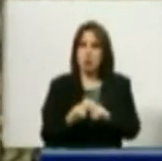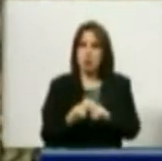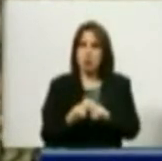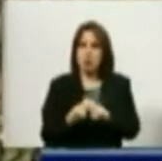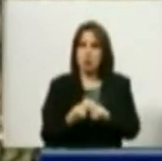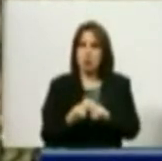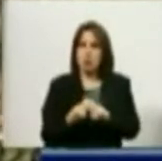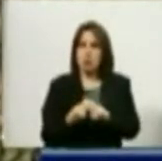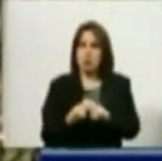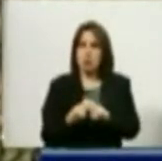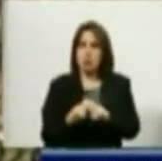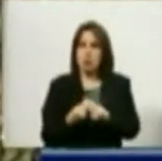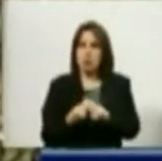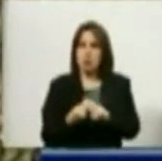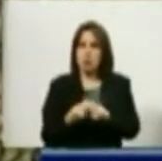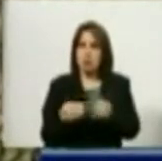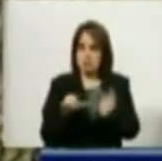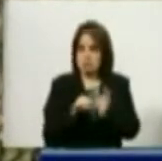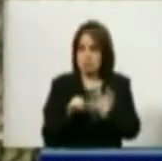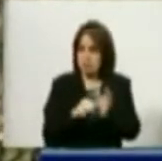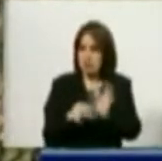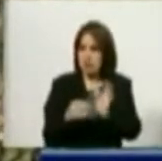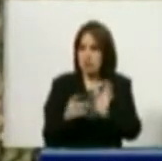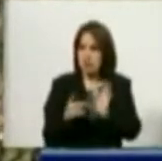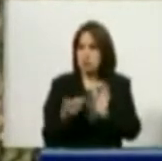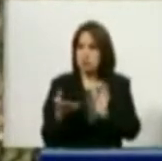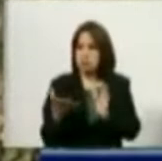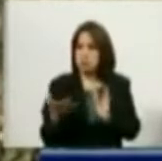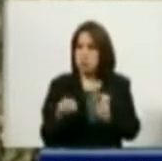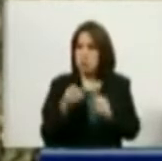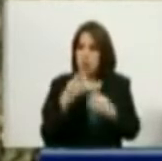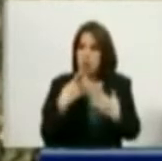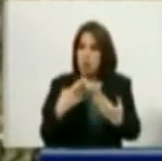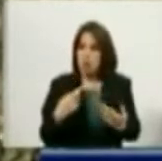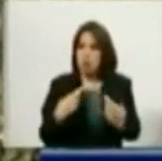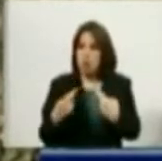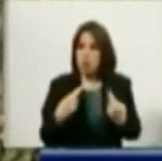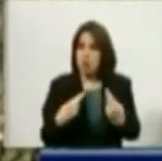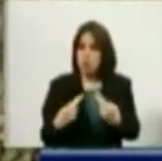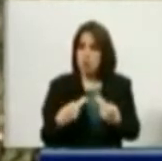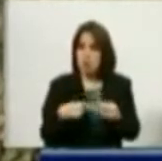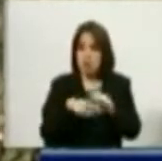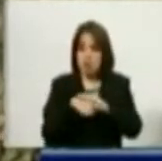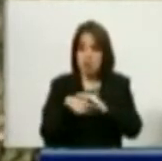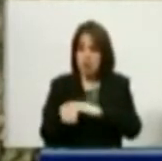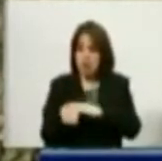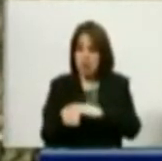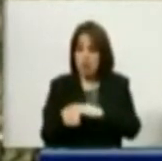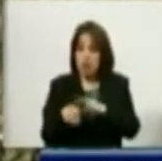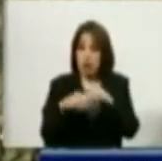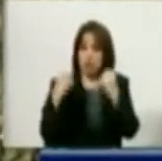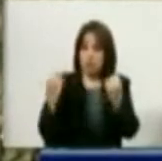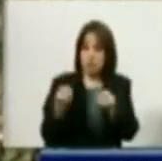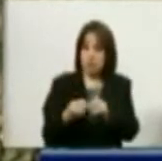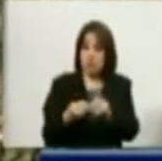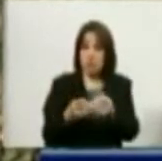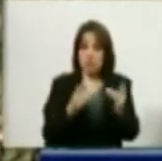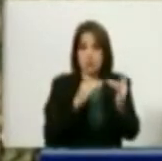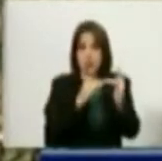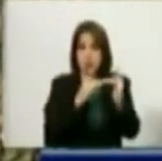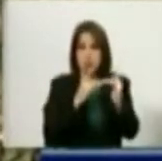cercanía buenas relaciones y ella yo entraba a su oficina y en su cuarto ahí no entró